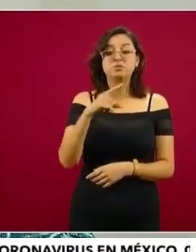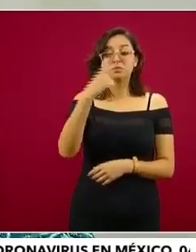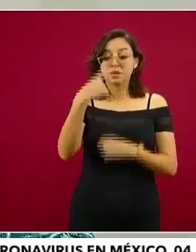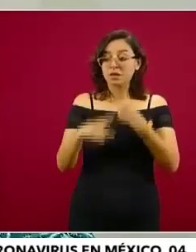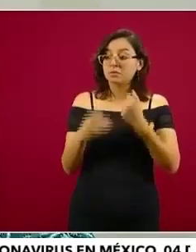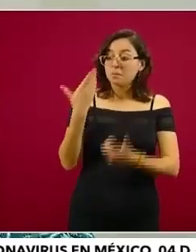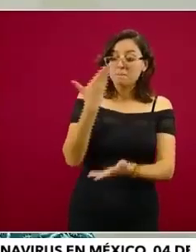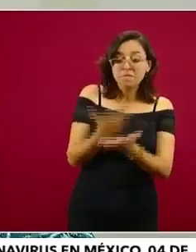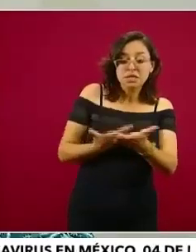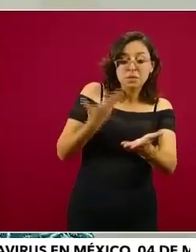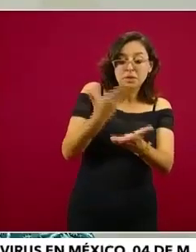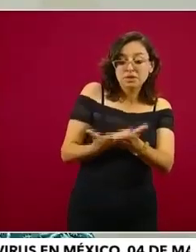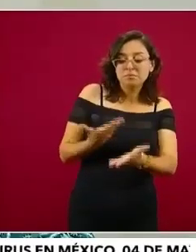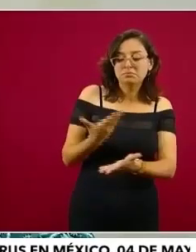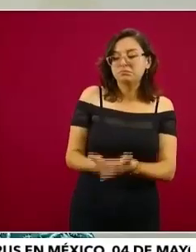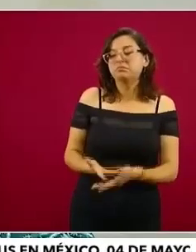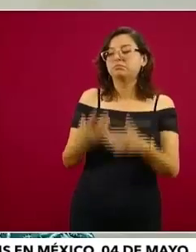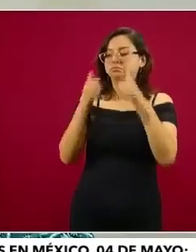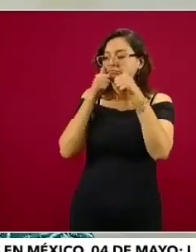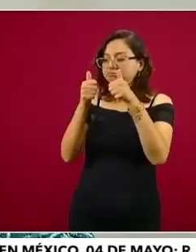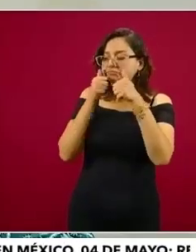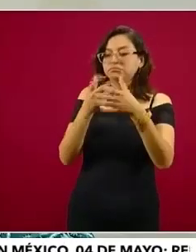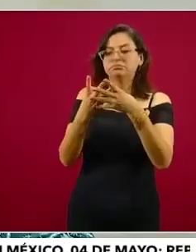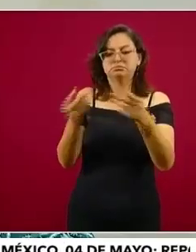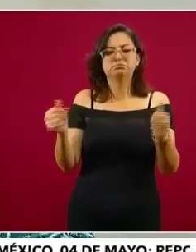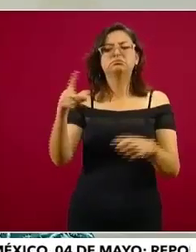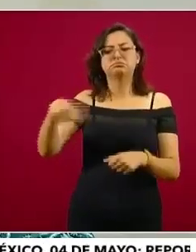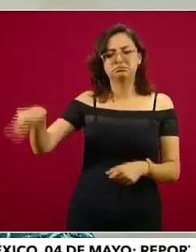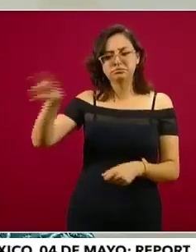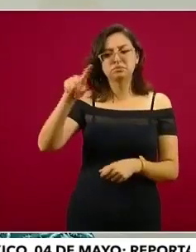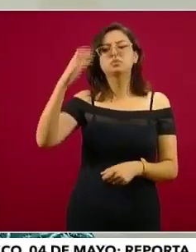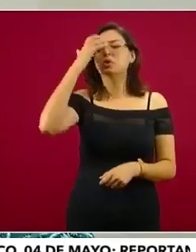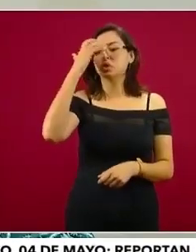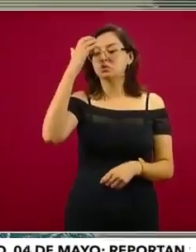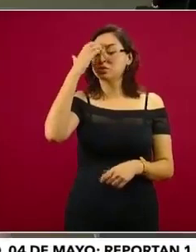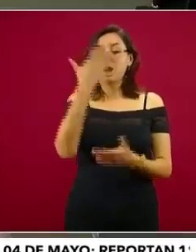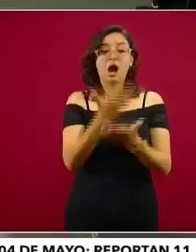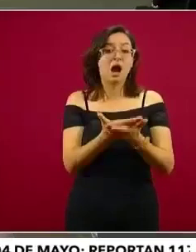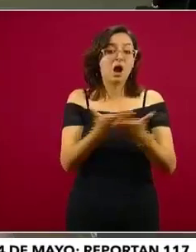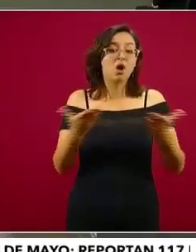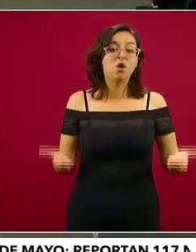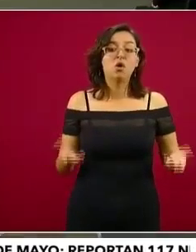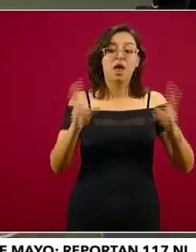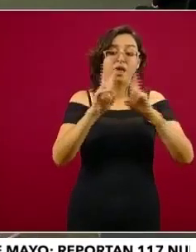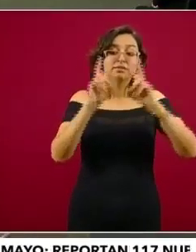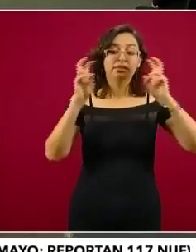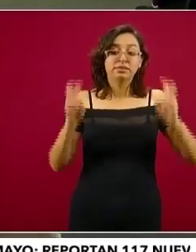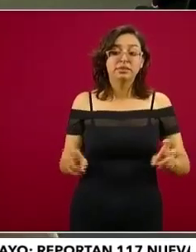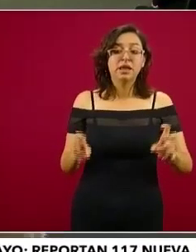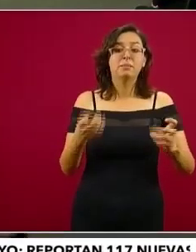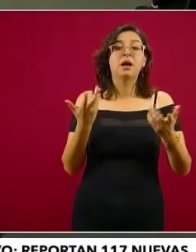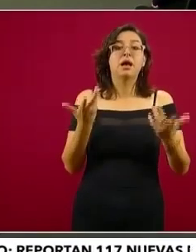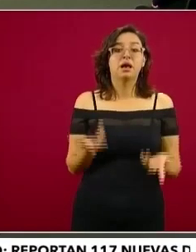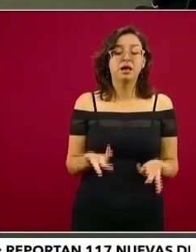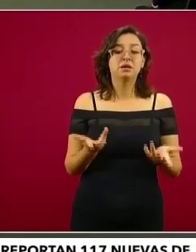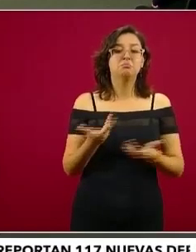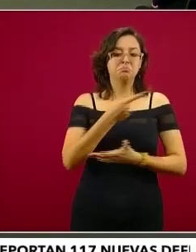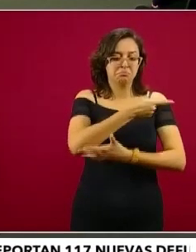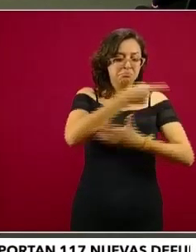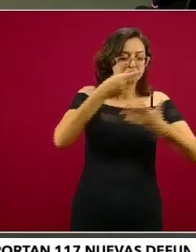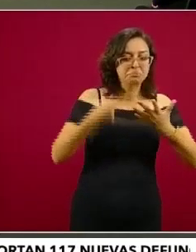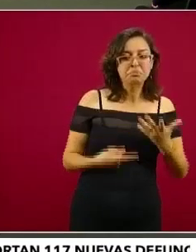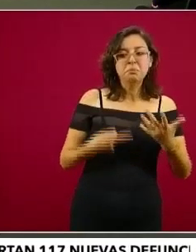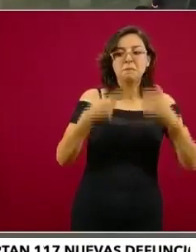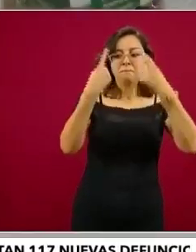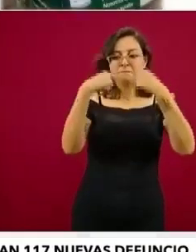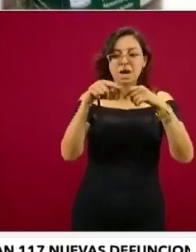las peticiones. Nos ubican perfectamente y ahora con la contingencia pues se han generado todos los mecanismos que hablábamos para